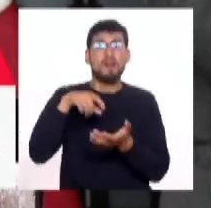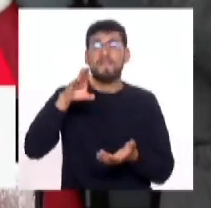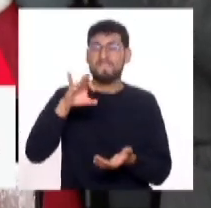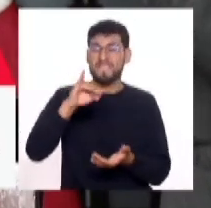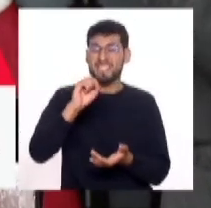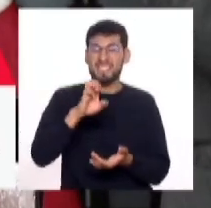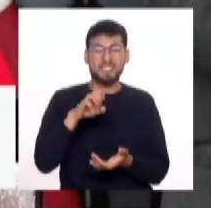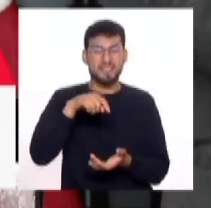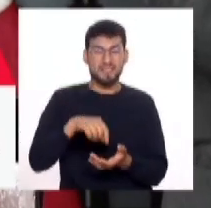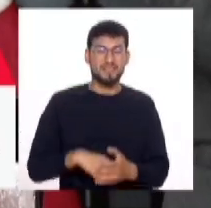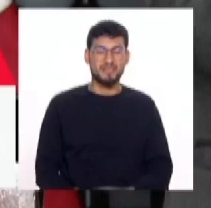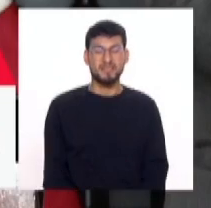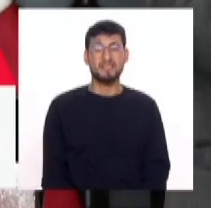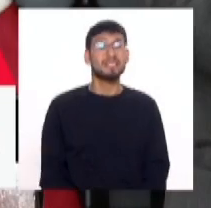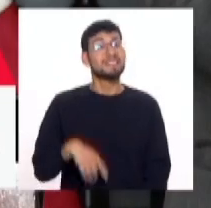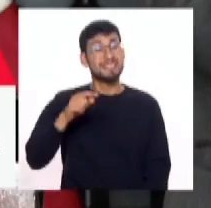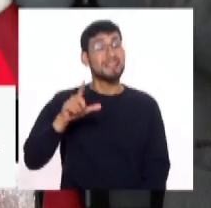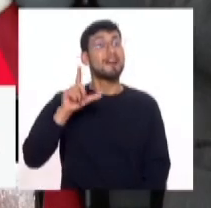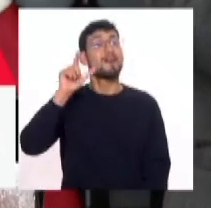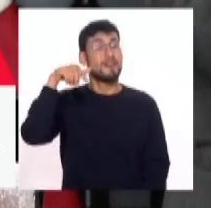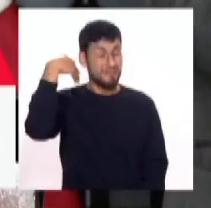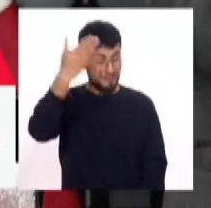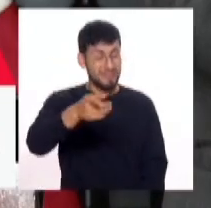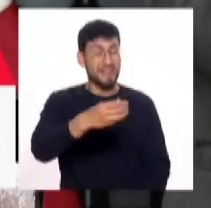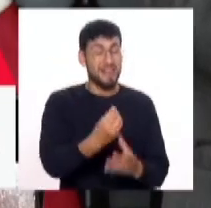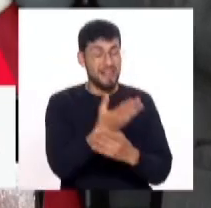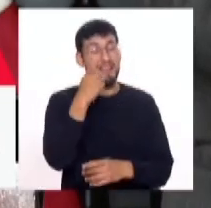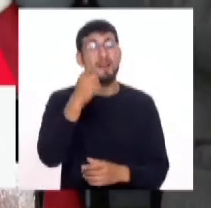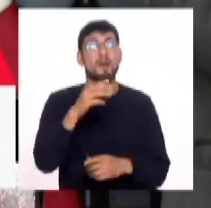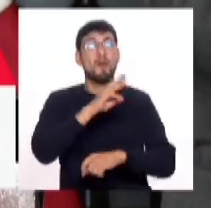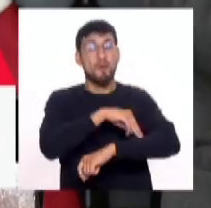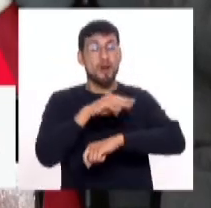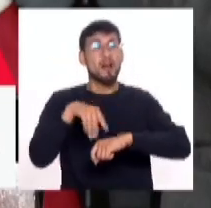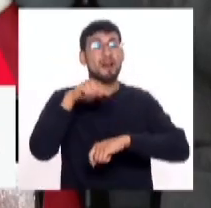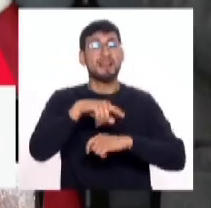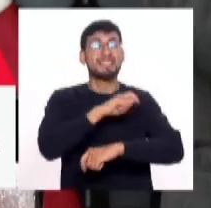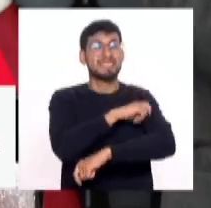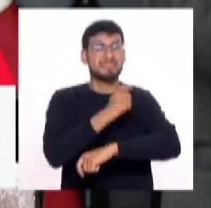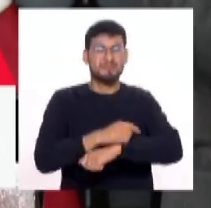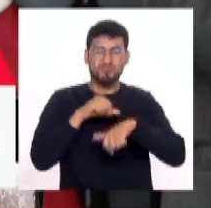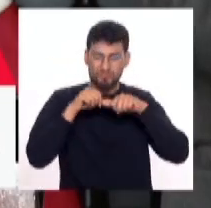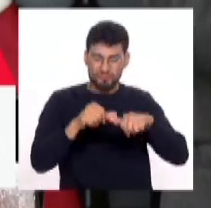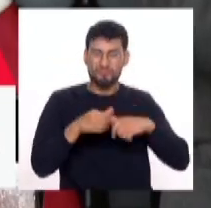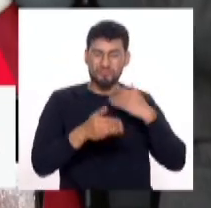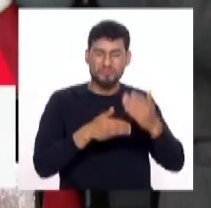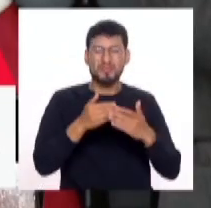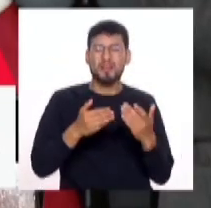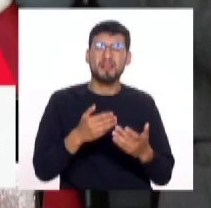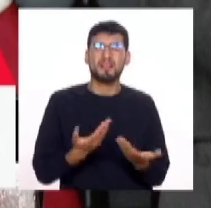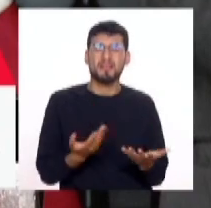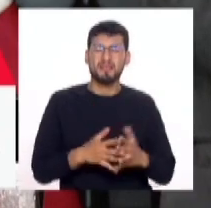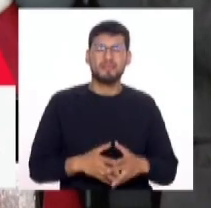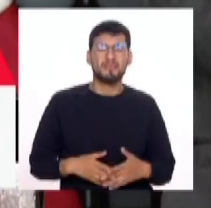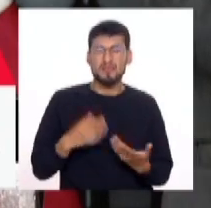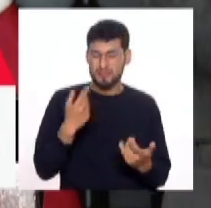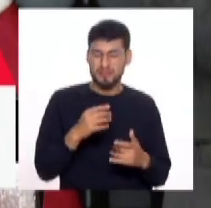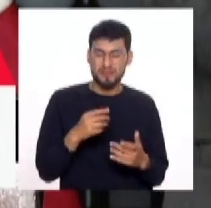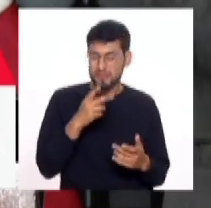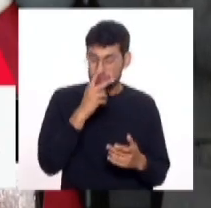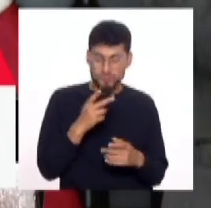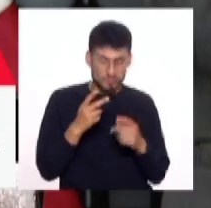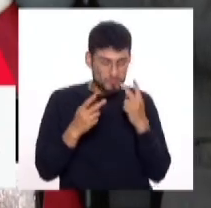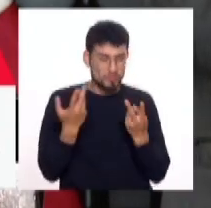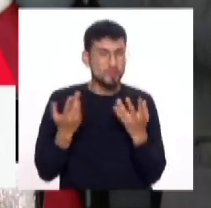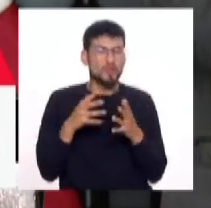FICE, y ahora llegará a Arequipa, Moquegua y Tacna para extender sus beneficios entre más